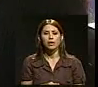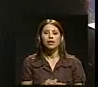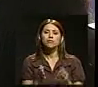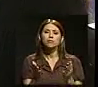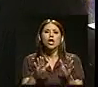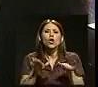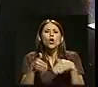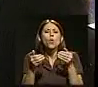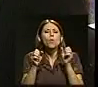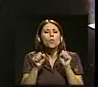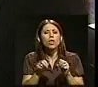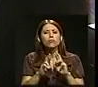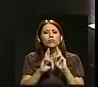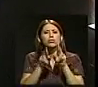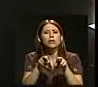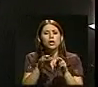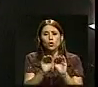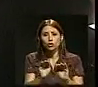pueden reaccionar los niños?